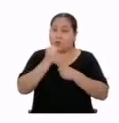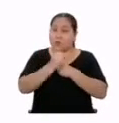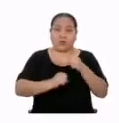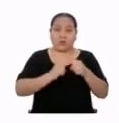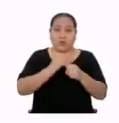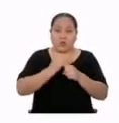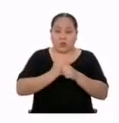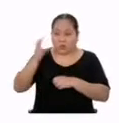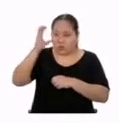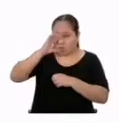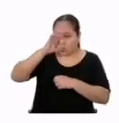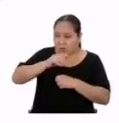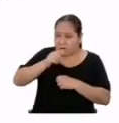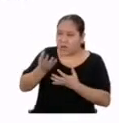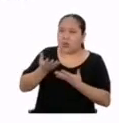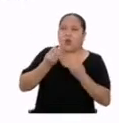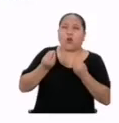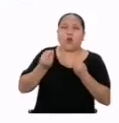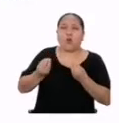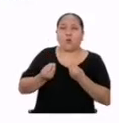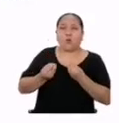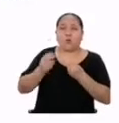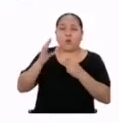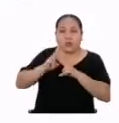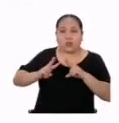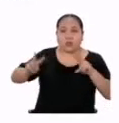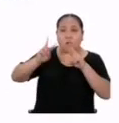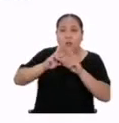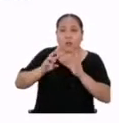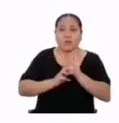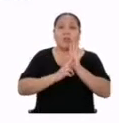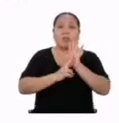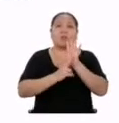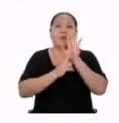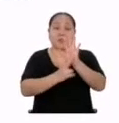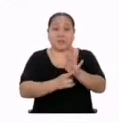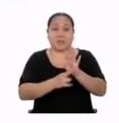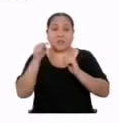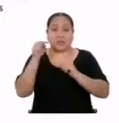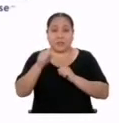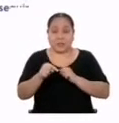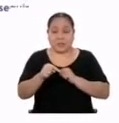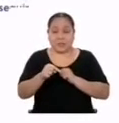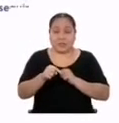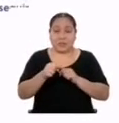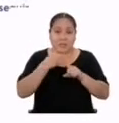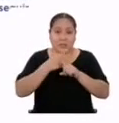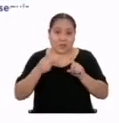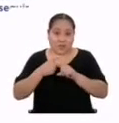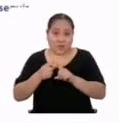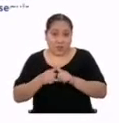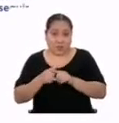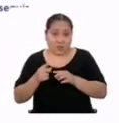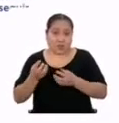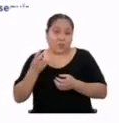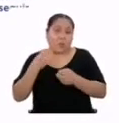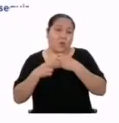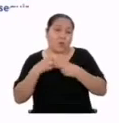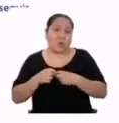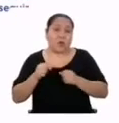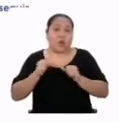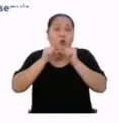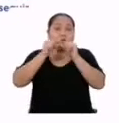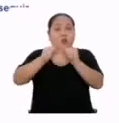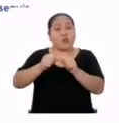reservas productivas y morales para, a través de los valores que nos representan y que se manifiestan en diversas situaciones, seguir construyendo una